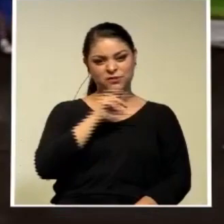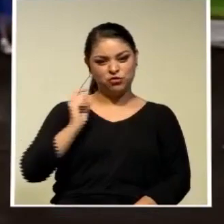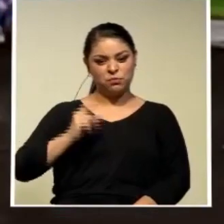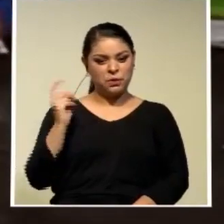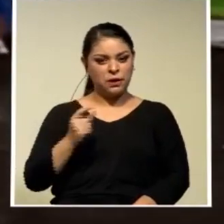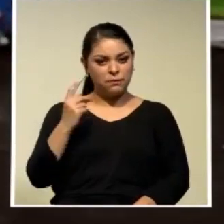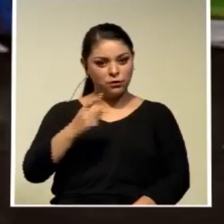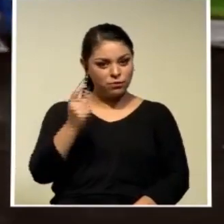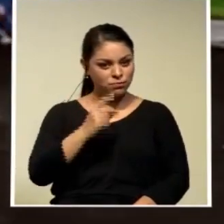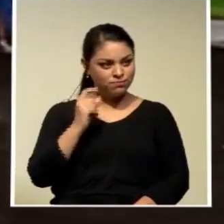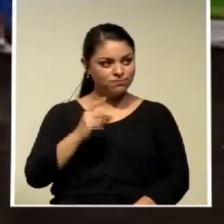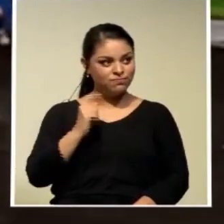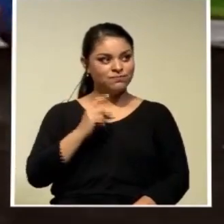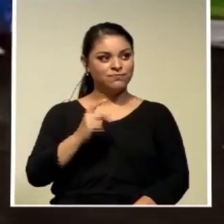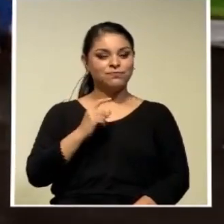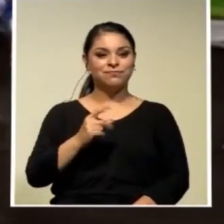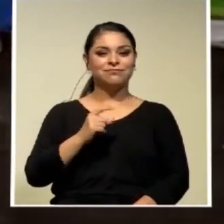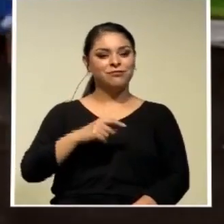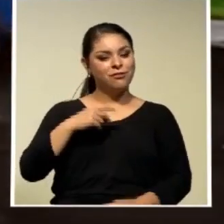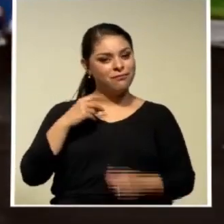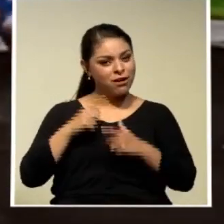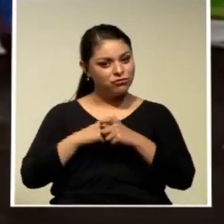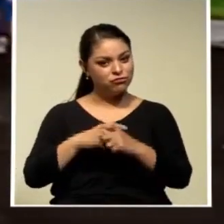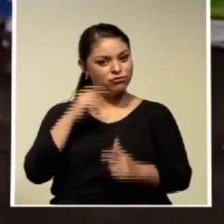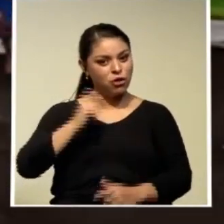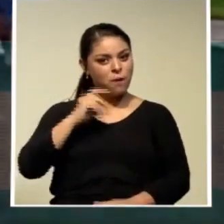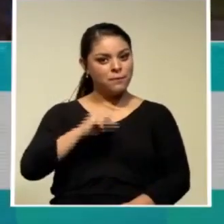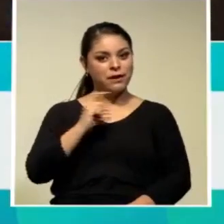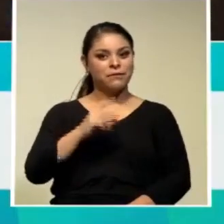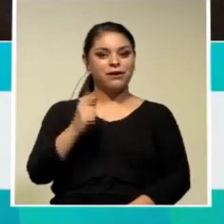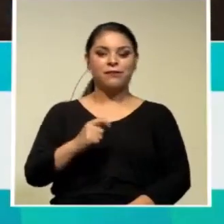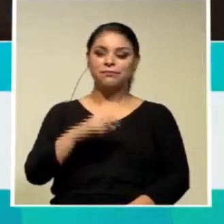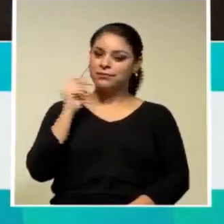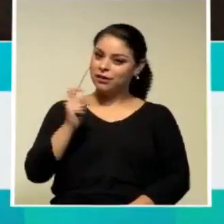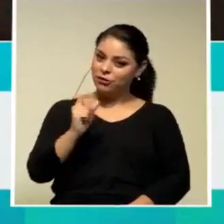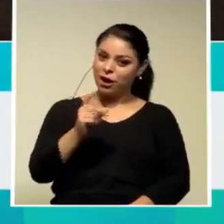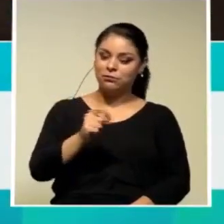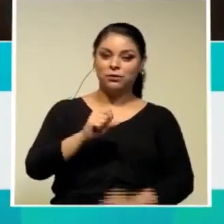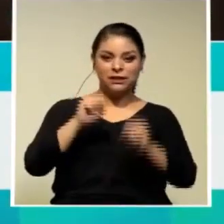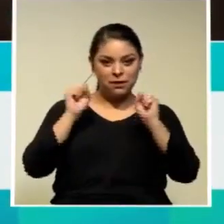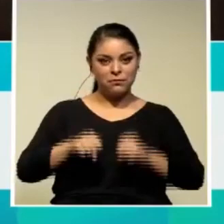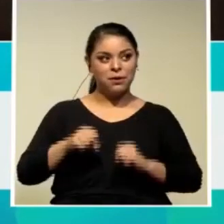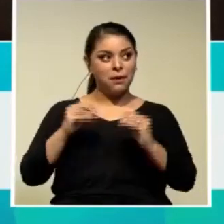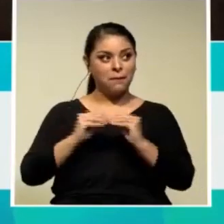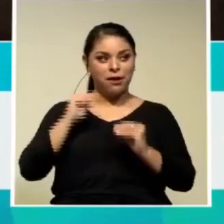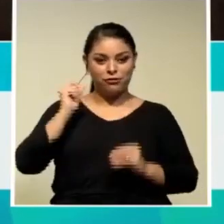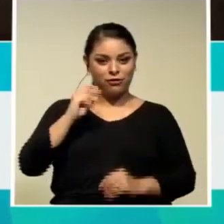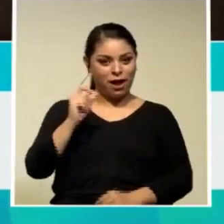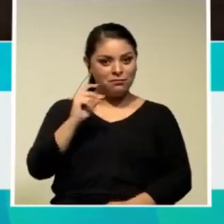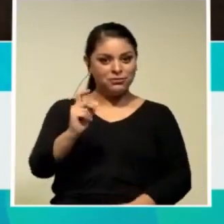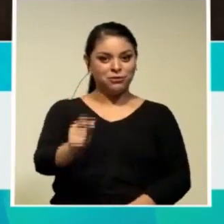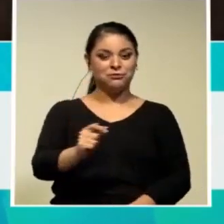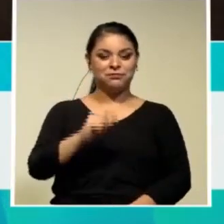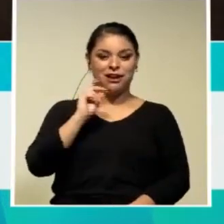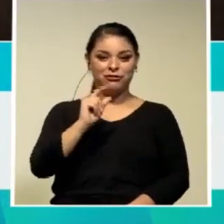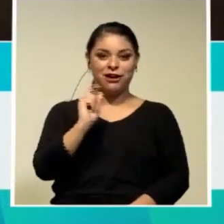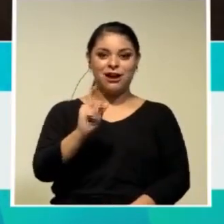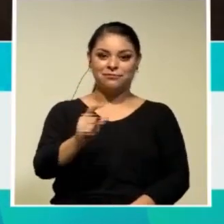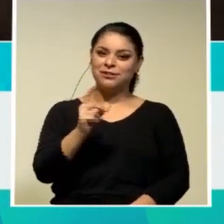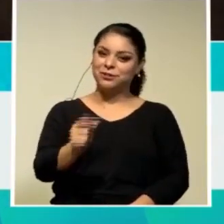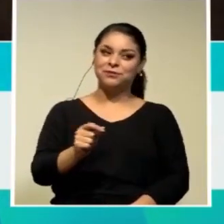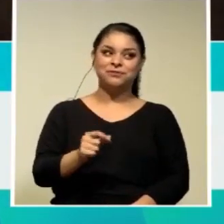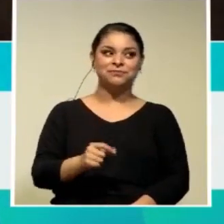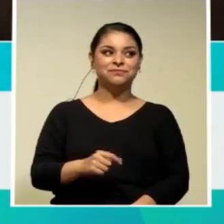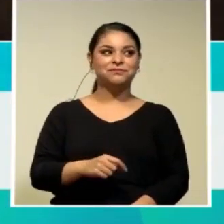rápido, más rápido! ¡Más rápido! ¡Eso, niña Ley! ¡Dice el profe que más rápido! ¡Más rápido!